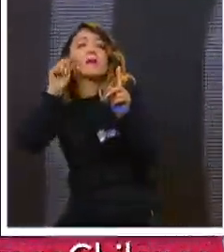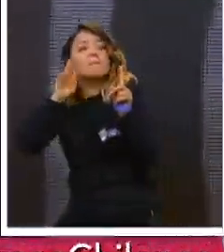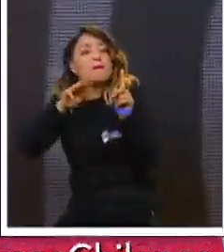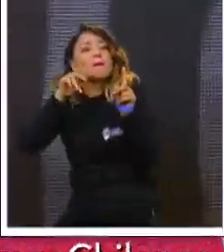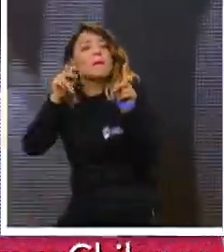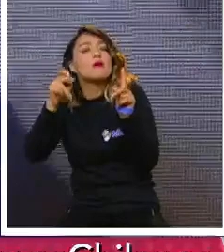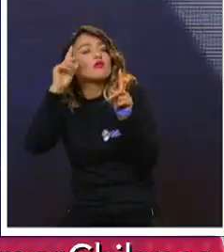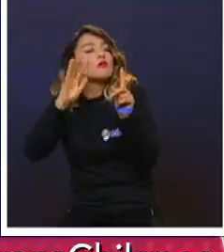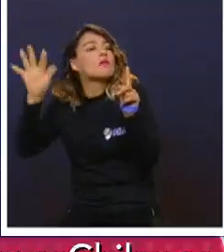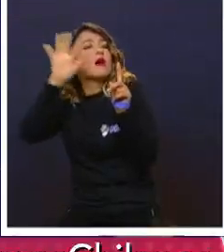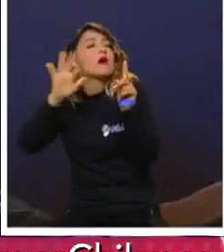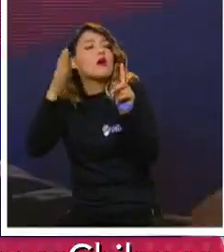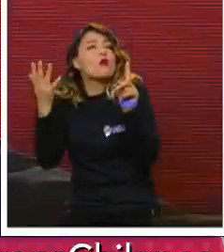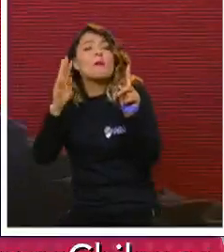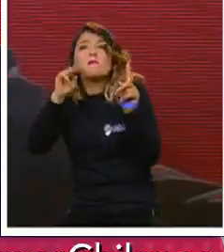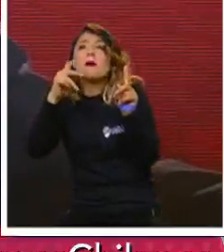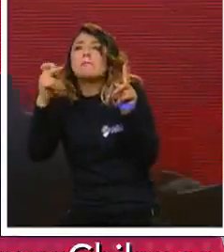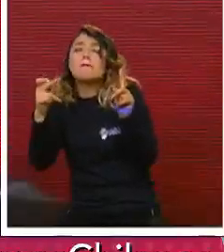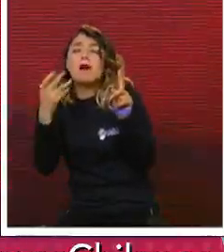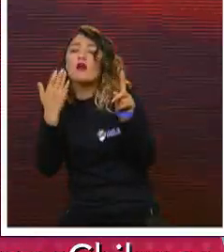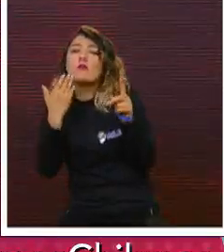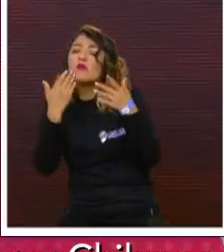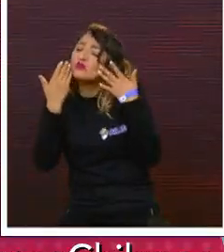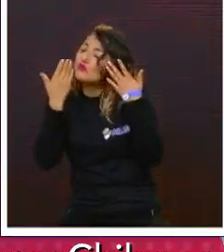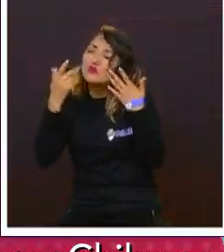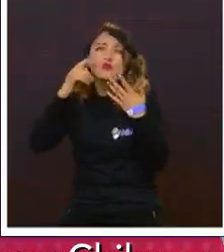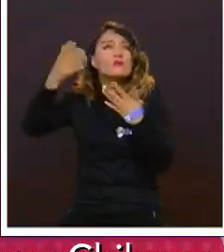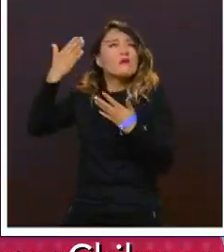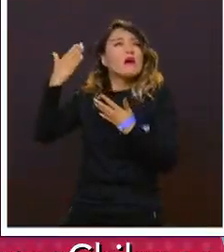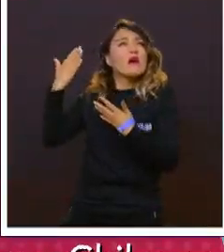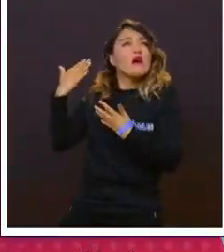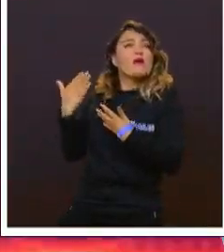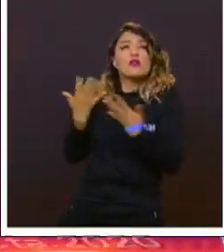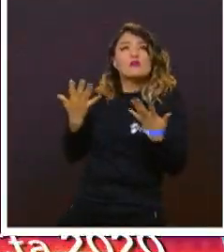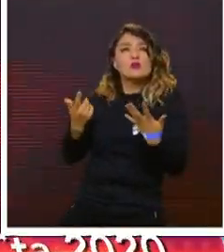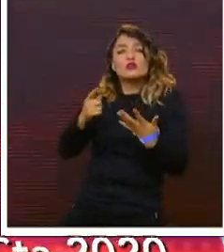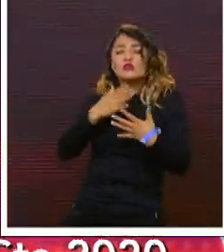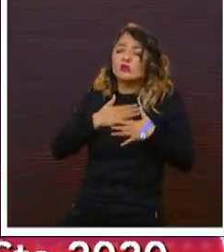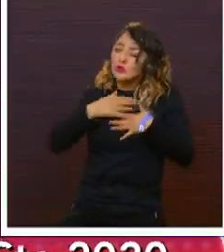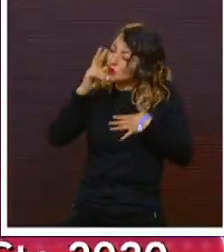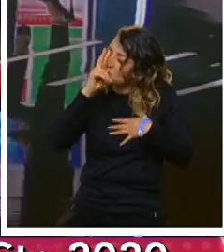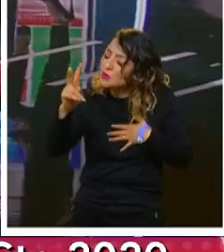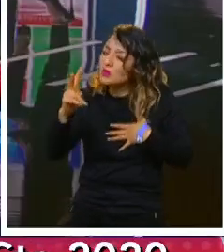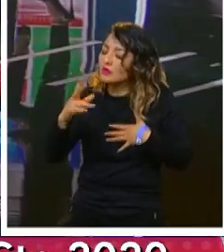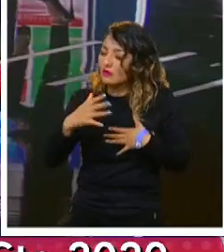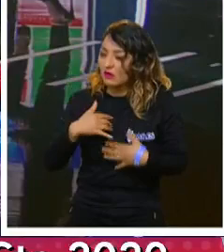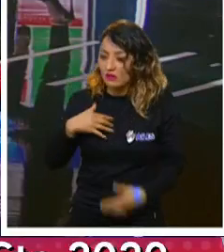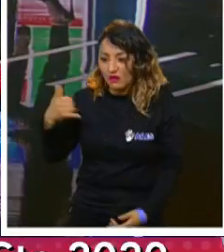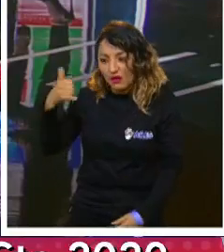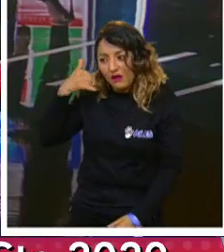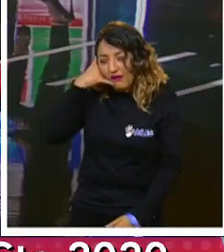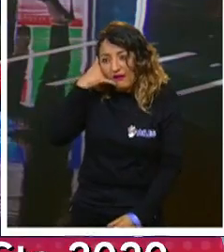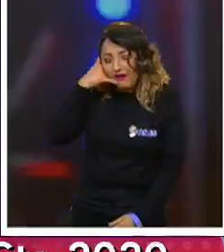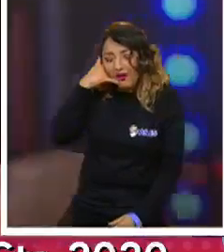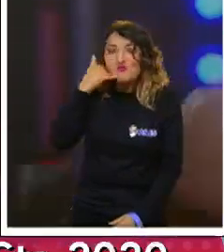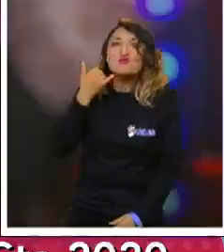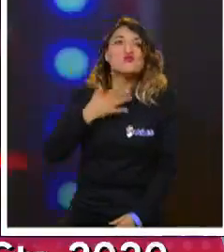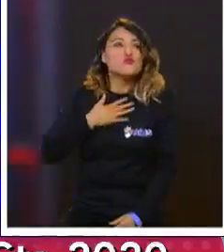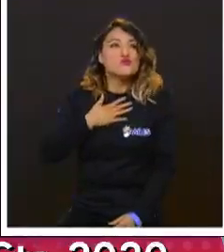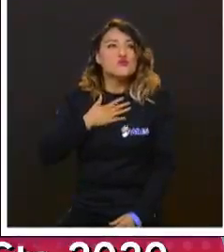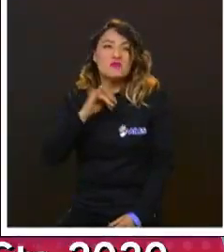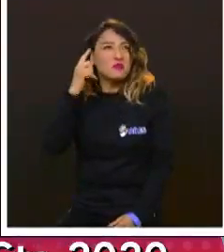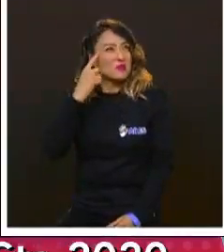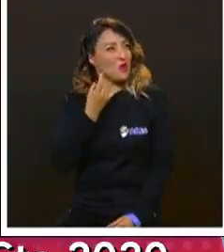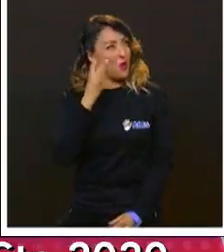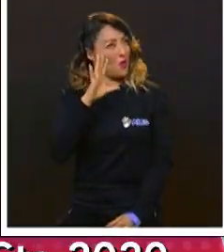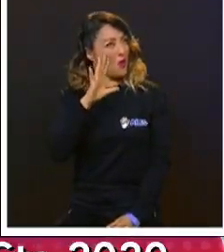2020. Y de esa manera le rindes un homenaje. Puta, me sentí contento, halagado de que me haya llamado. Después caché que lo había llamado a todos ustedes.